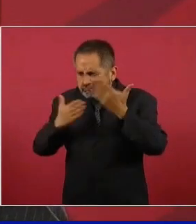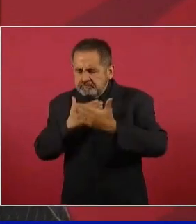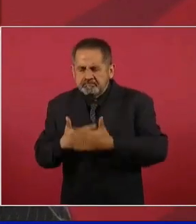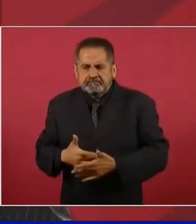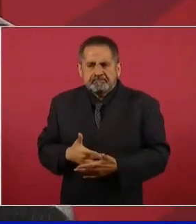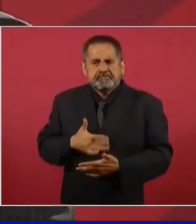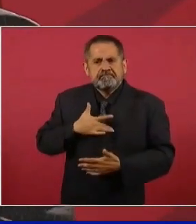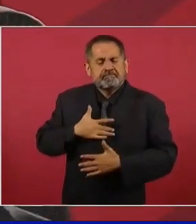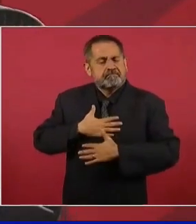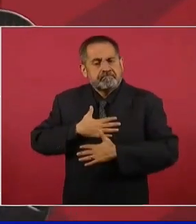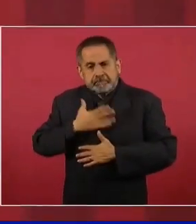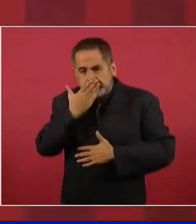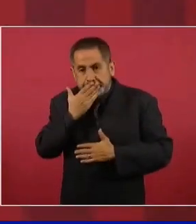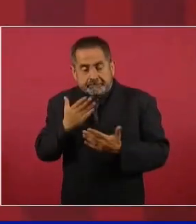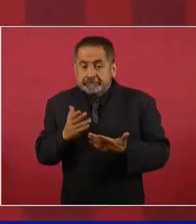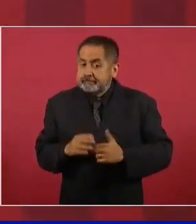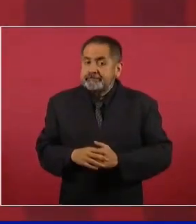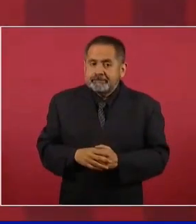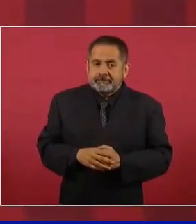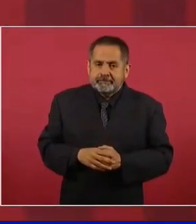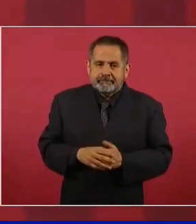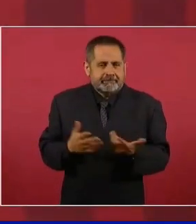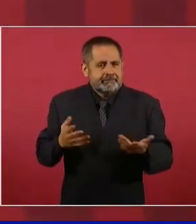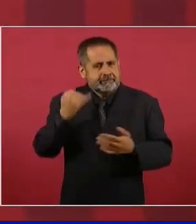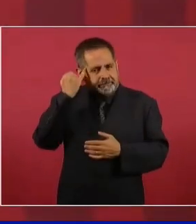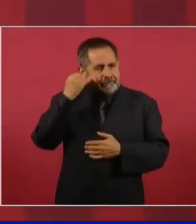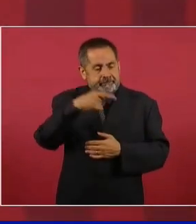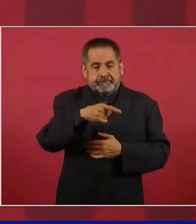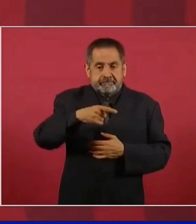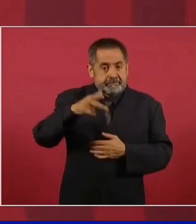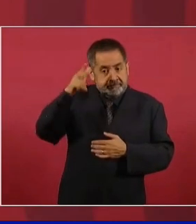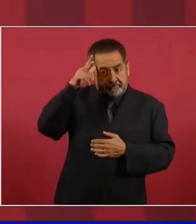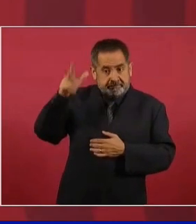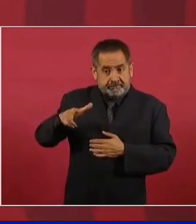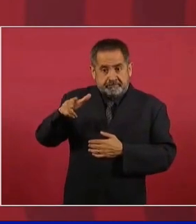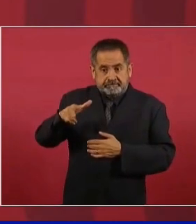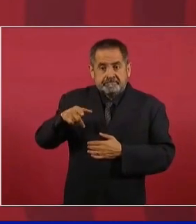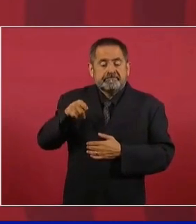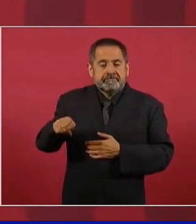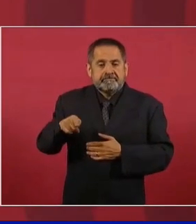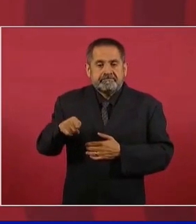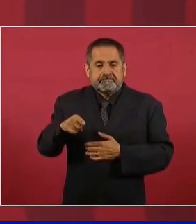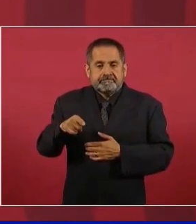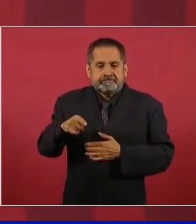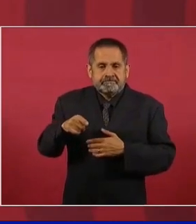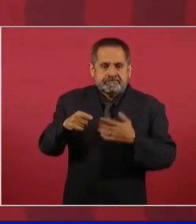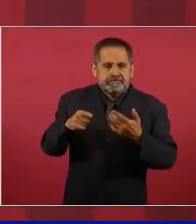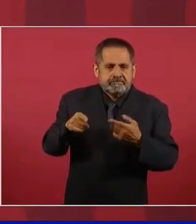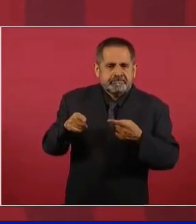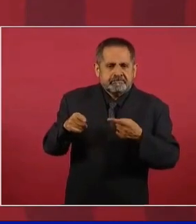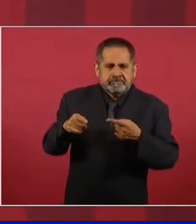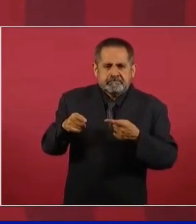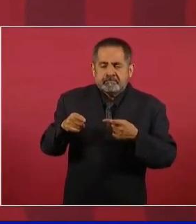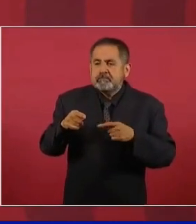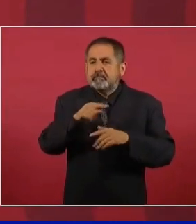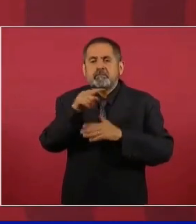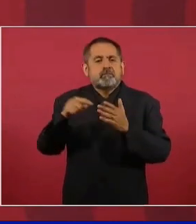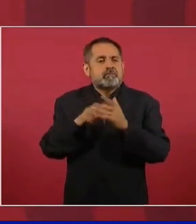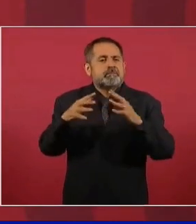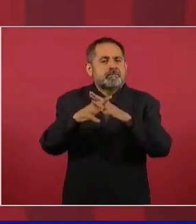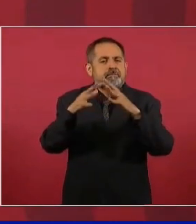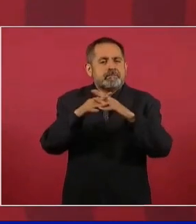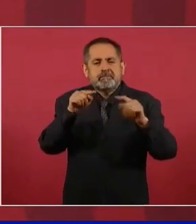humano. Imagínense un dirigente que triunfa en el Cerro de las Cruces